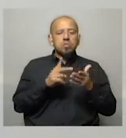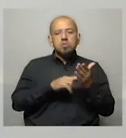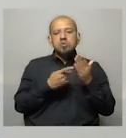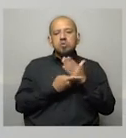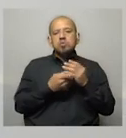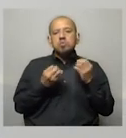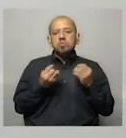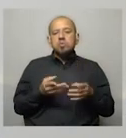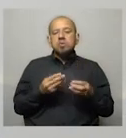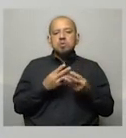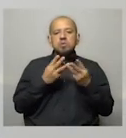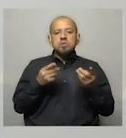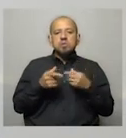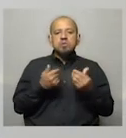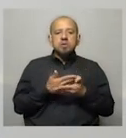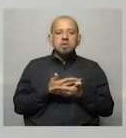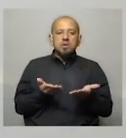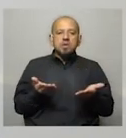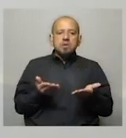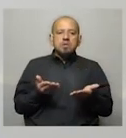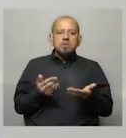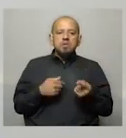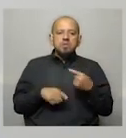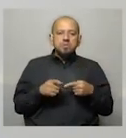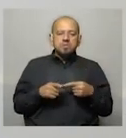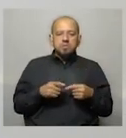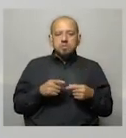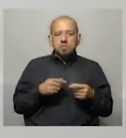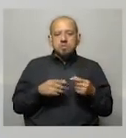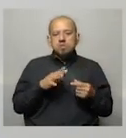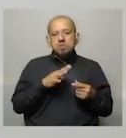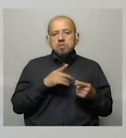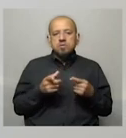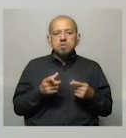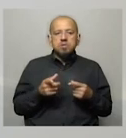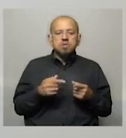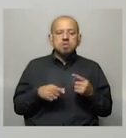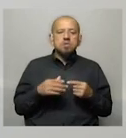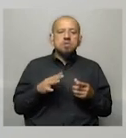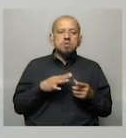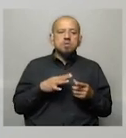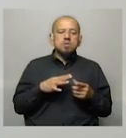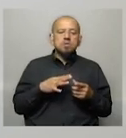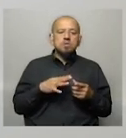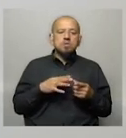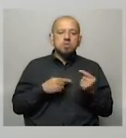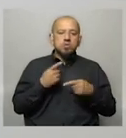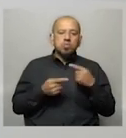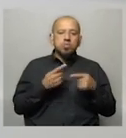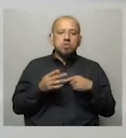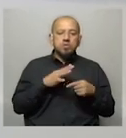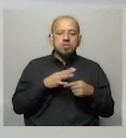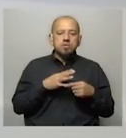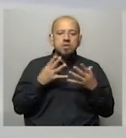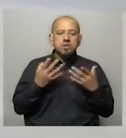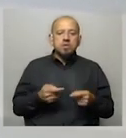en general las muestras de cariño y de buena onda que hay con el monitor te hacen seguir estando y te dan ganas de